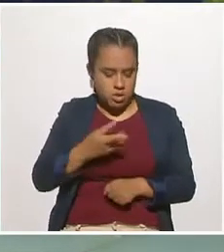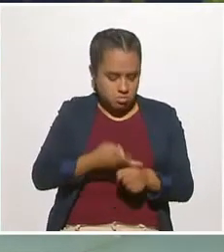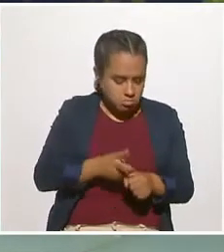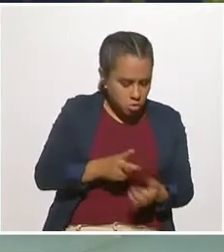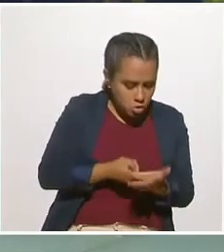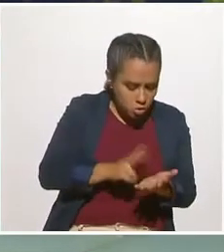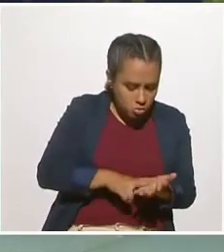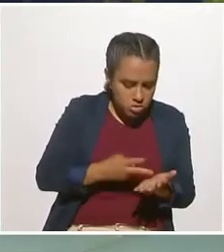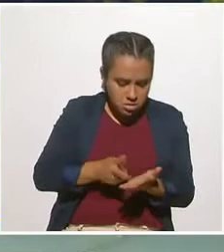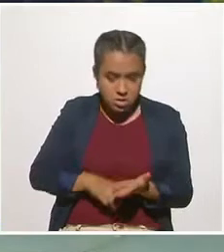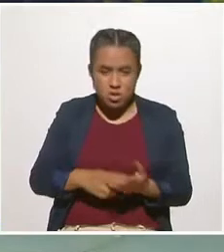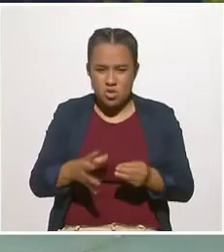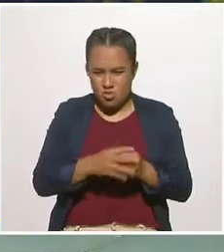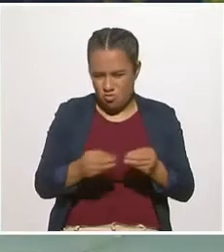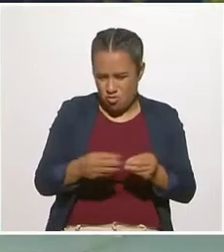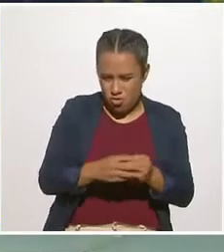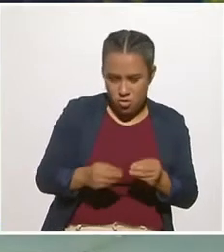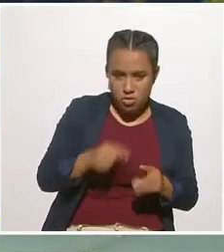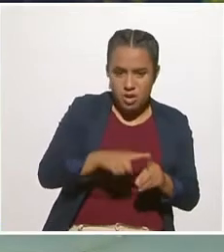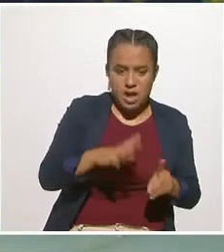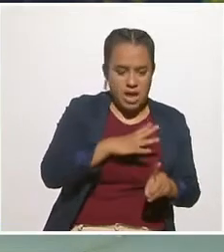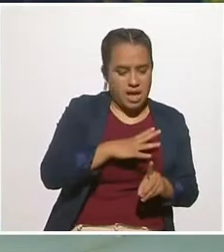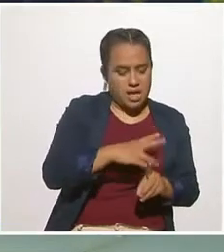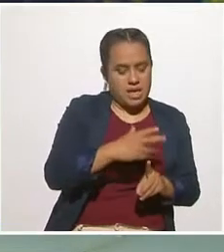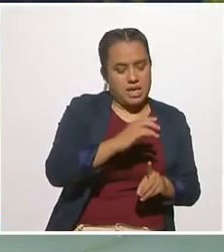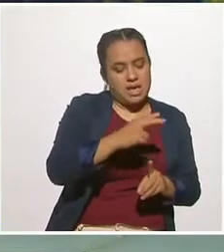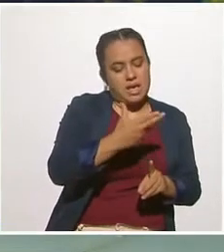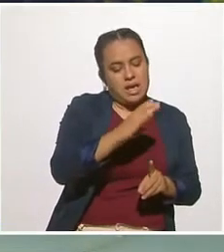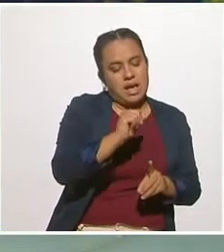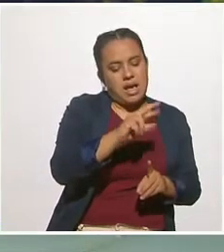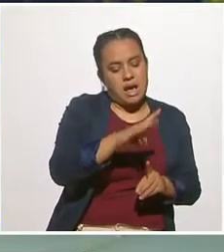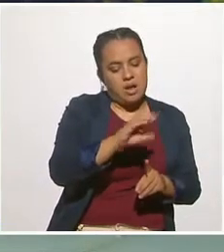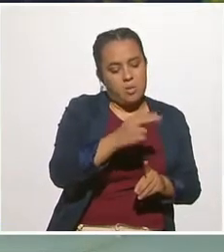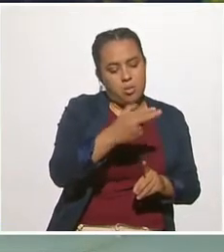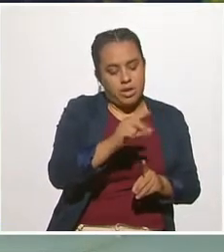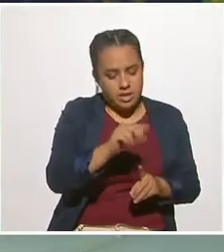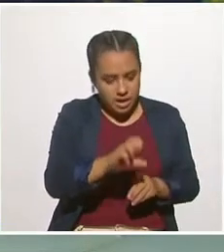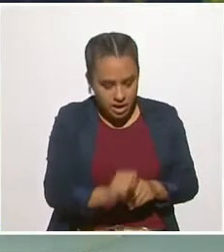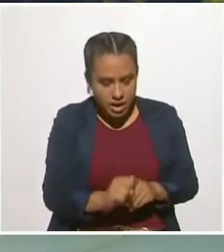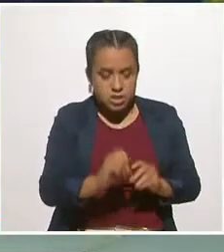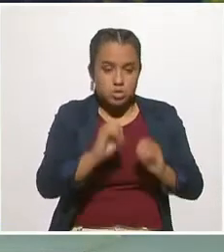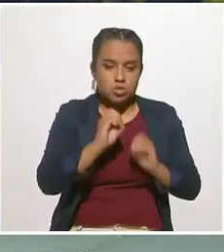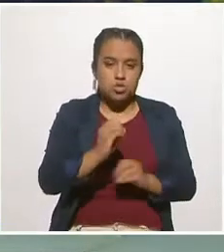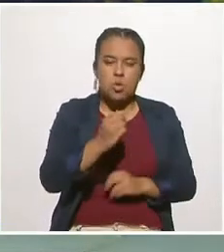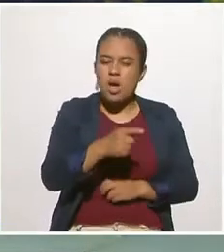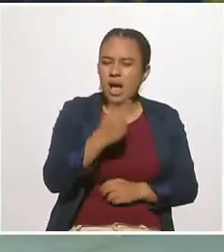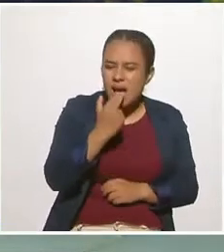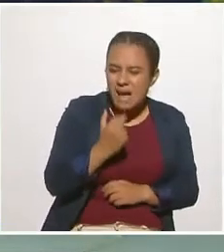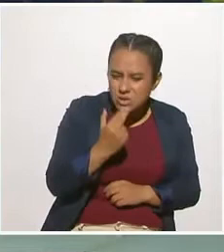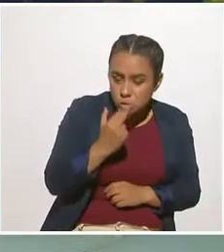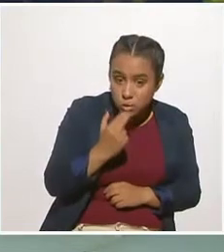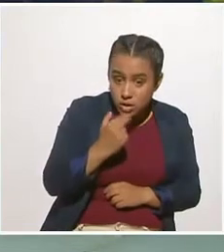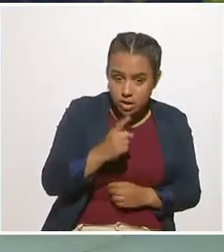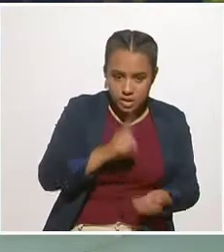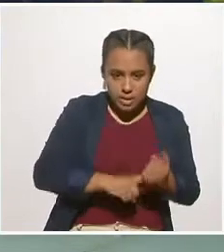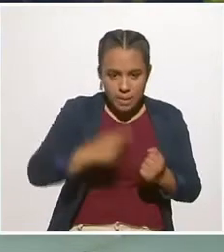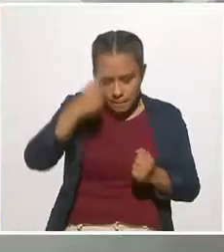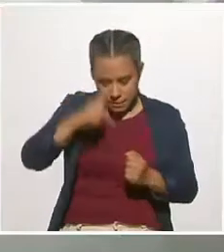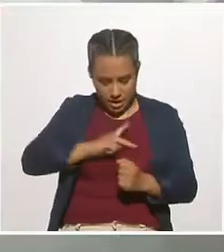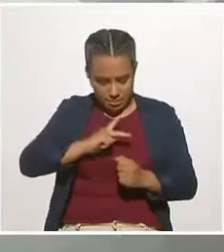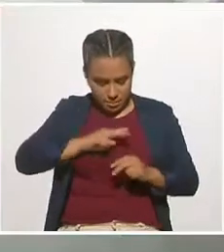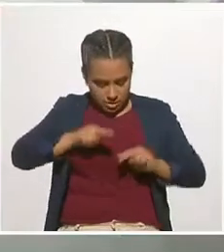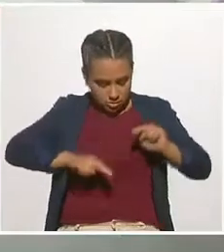tiene hidratos de carbono, carbohidratos, o lo podemos llamar azúcares, que van a hacer que mis niveles de glucosa se eleven. Si